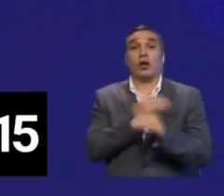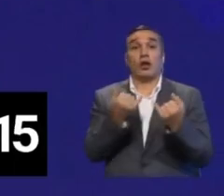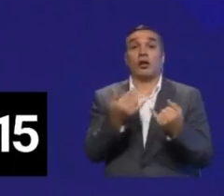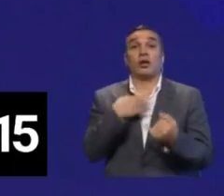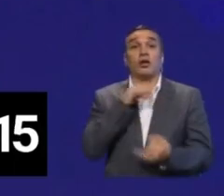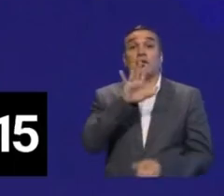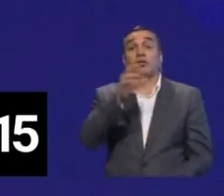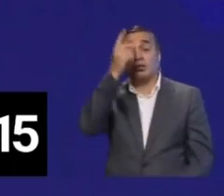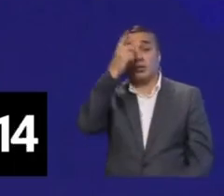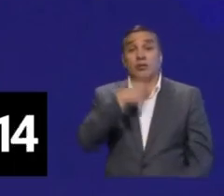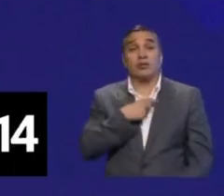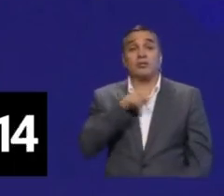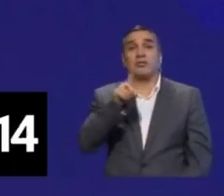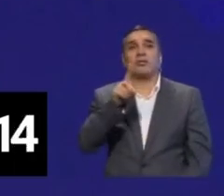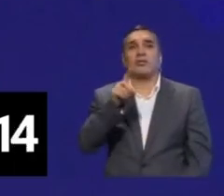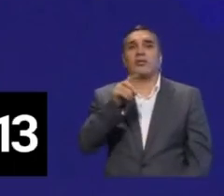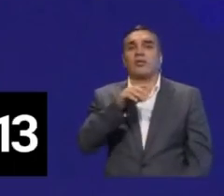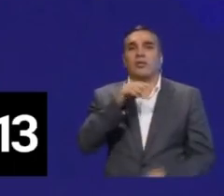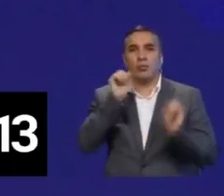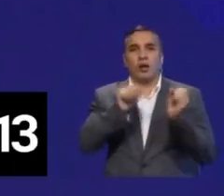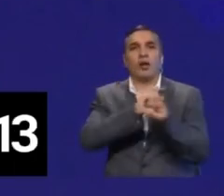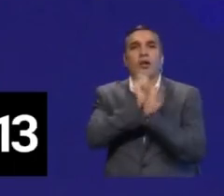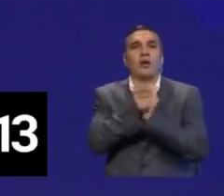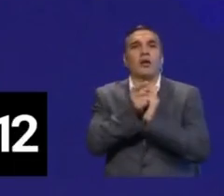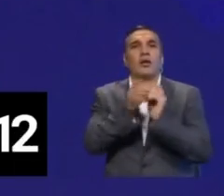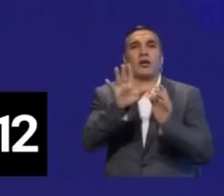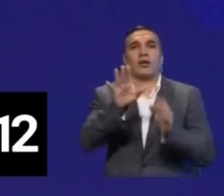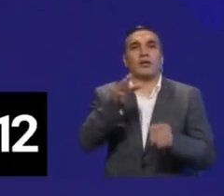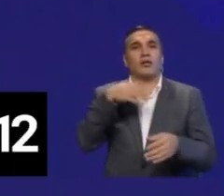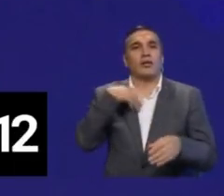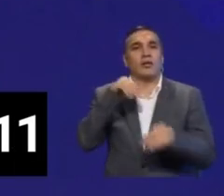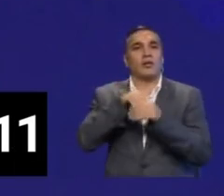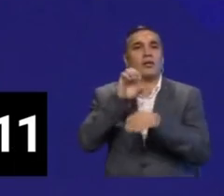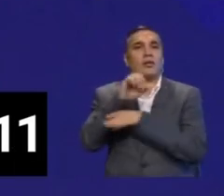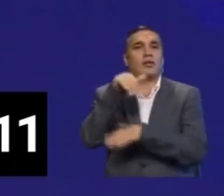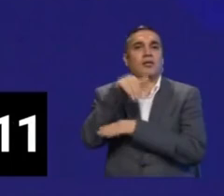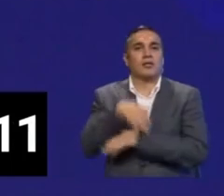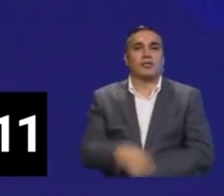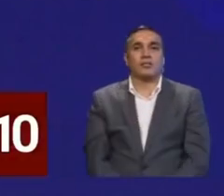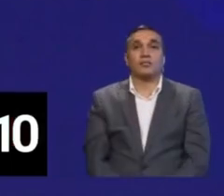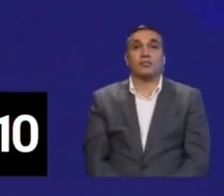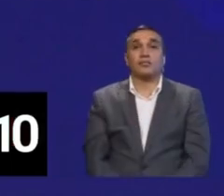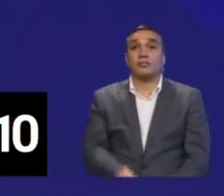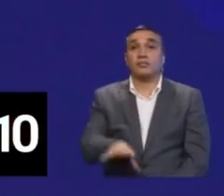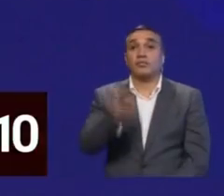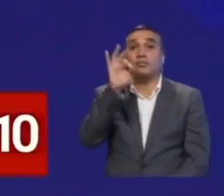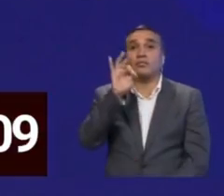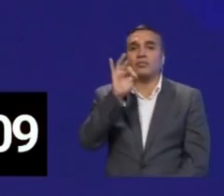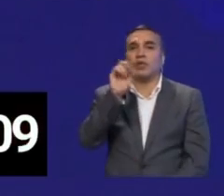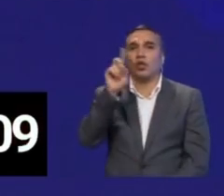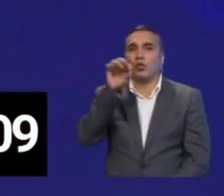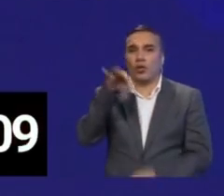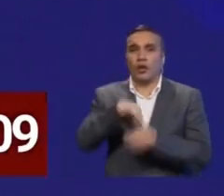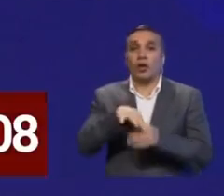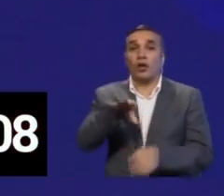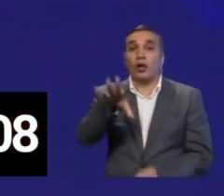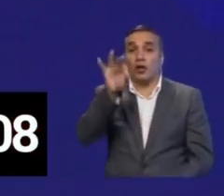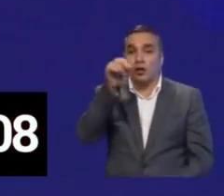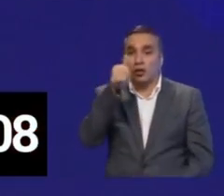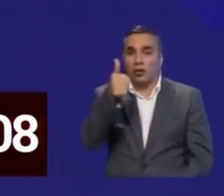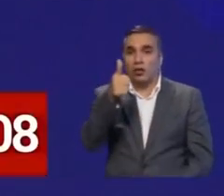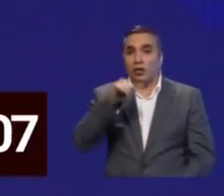en sus manos un poder increíble de cambiar el destino de los ecuatorianos. escogiendo, no votando, entre